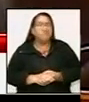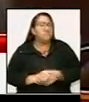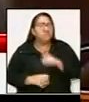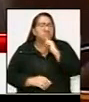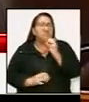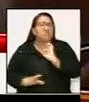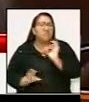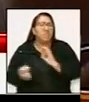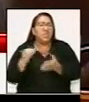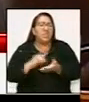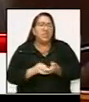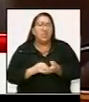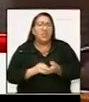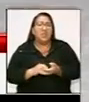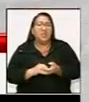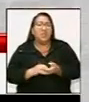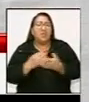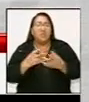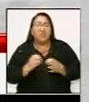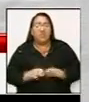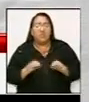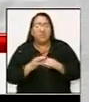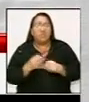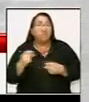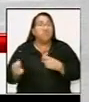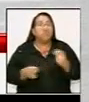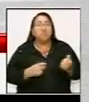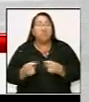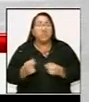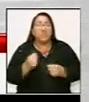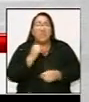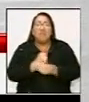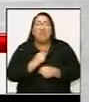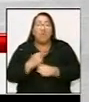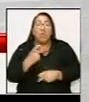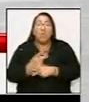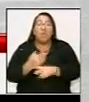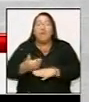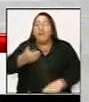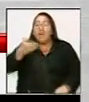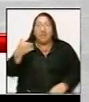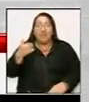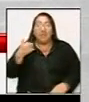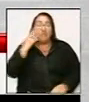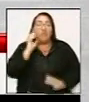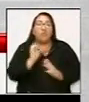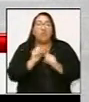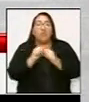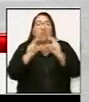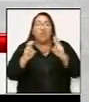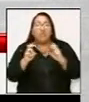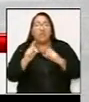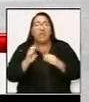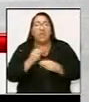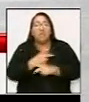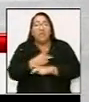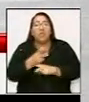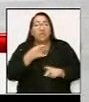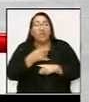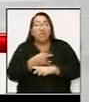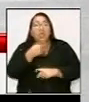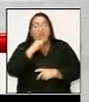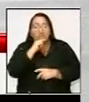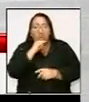implementando adecuadamente y de manera mucho más proactiva acciones preventivas en los temas de violencia contra